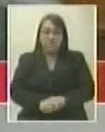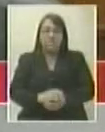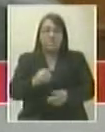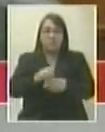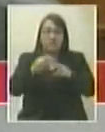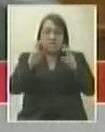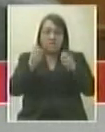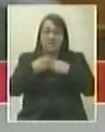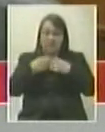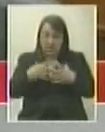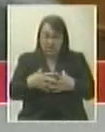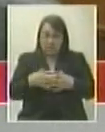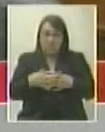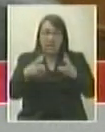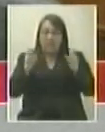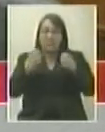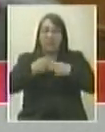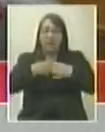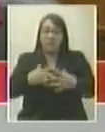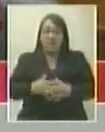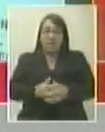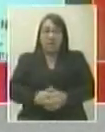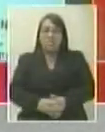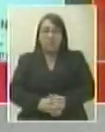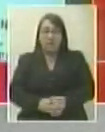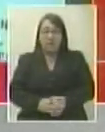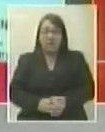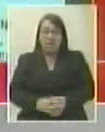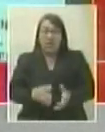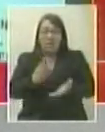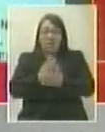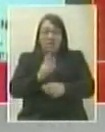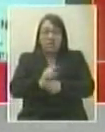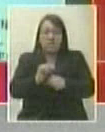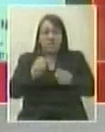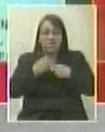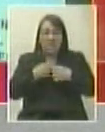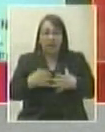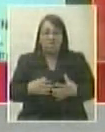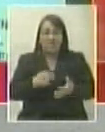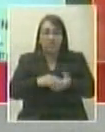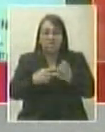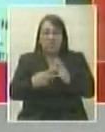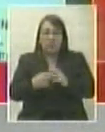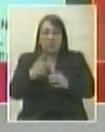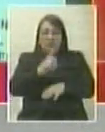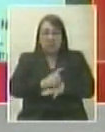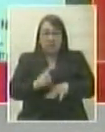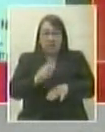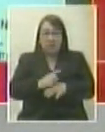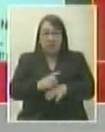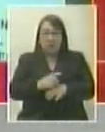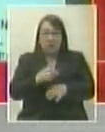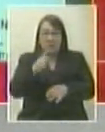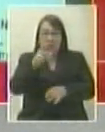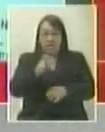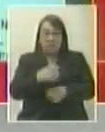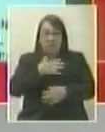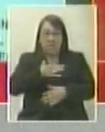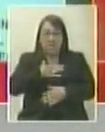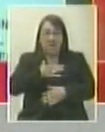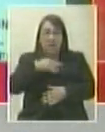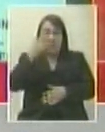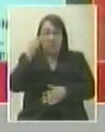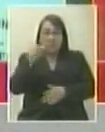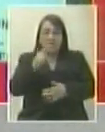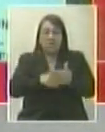en el tema de salud. En el tema de salud, educación y salud significan el desarrollo del ser humano. Y es por